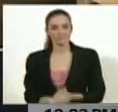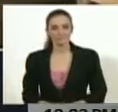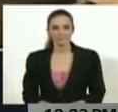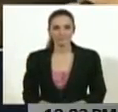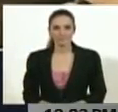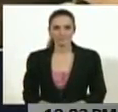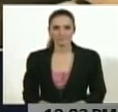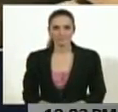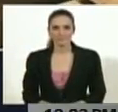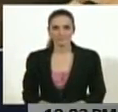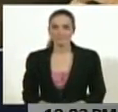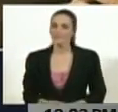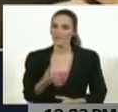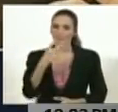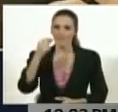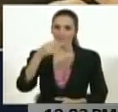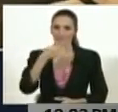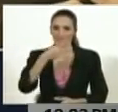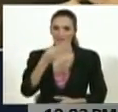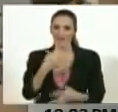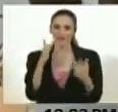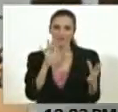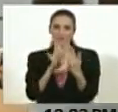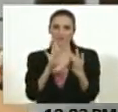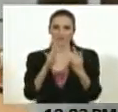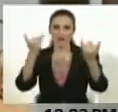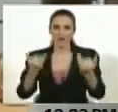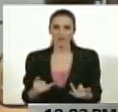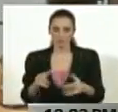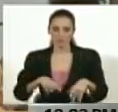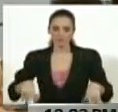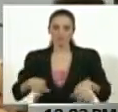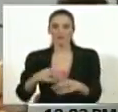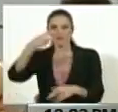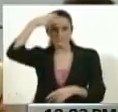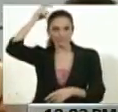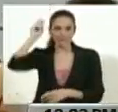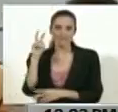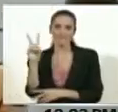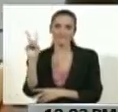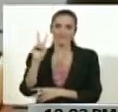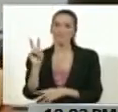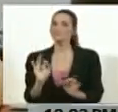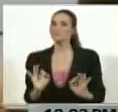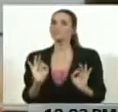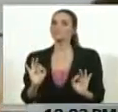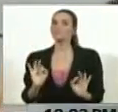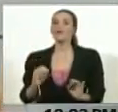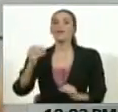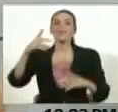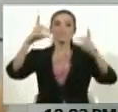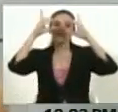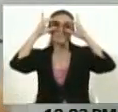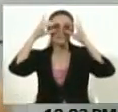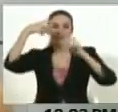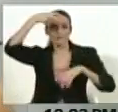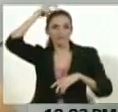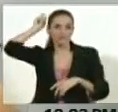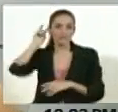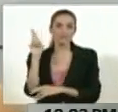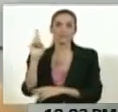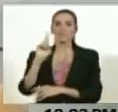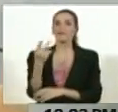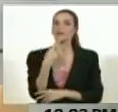tardes buenas tardes establecemos este contacto desde la sede de la cancillería de Venezuela justamente delc Rodríguez canciller de la República